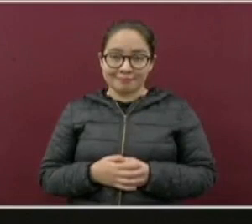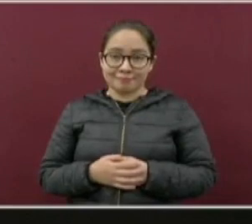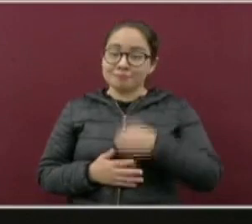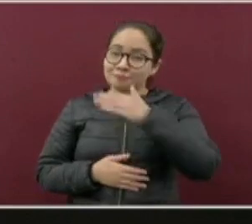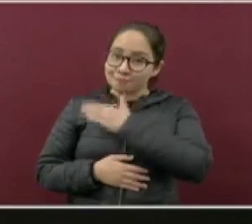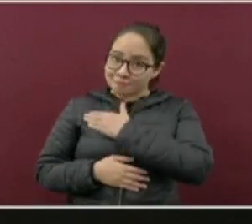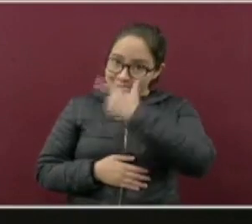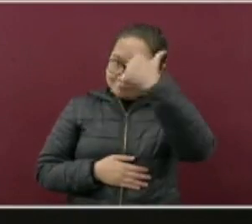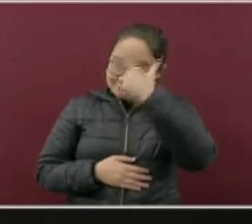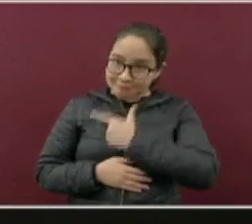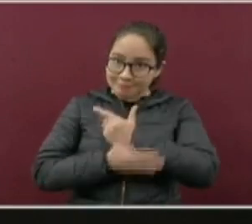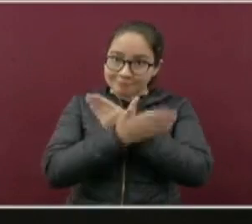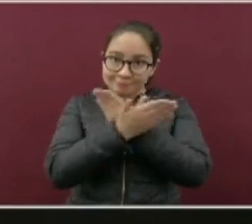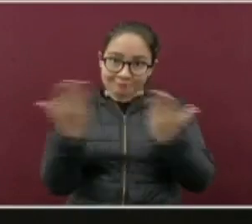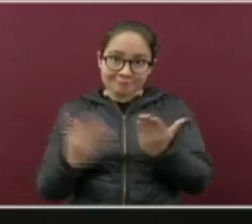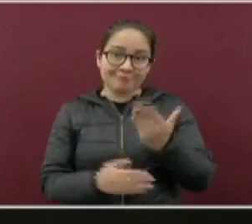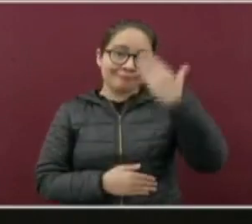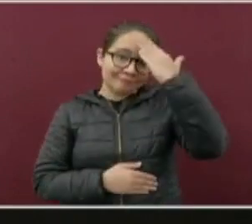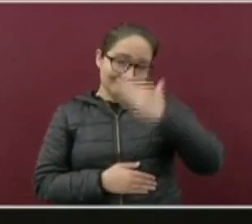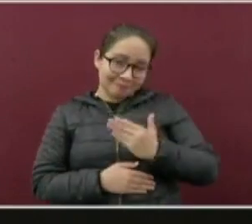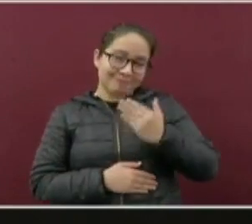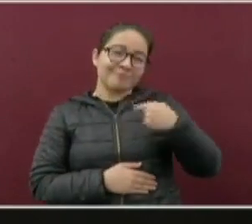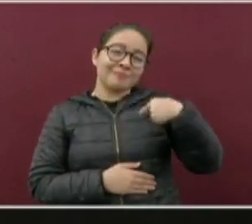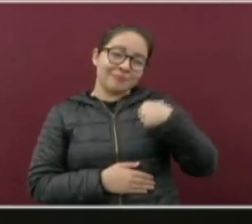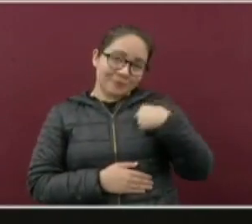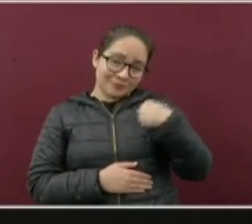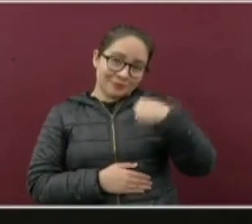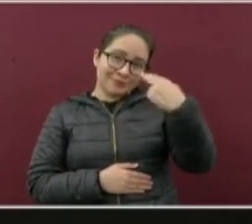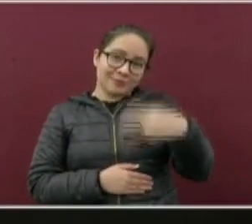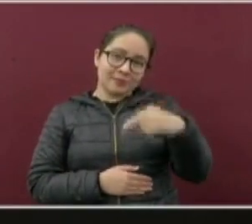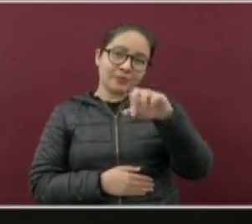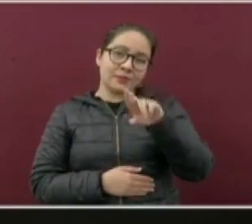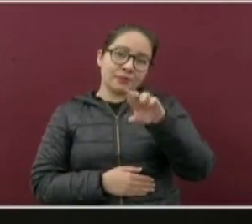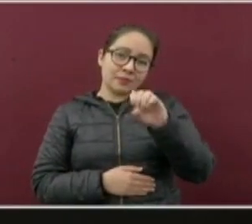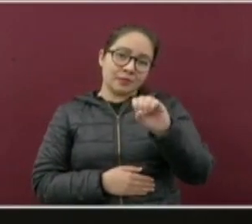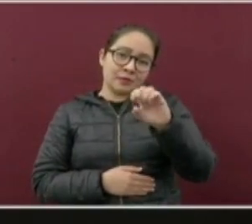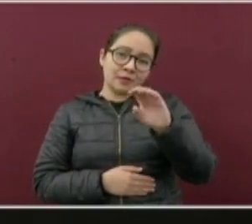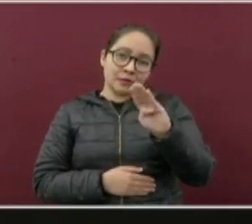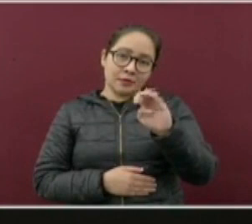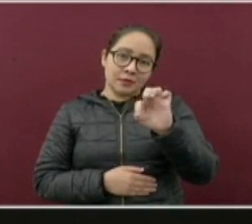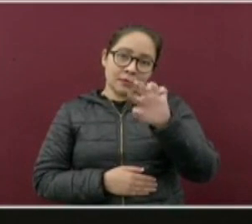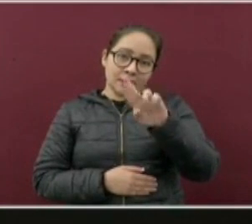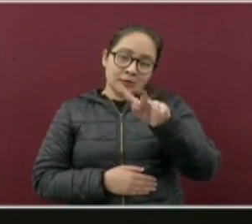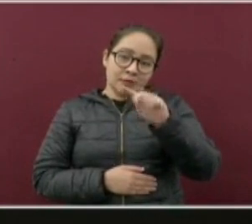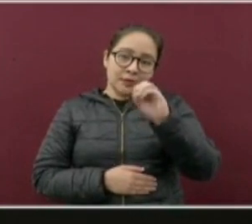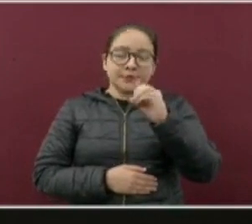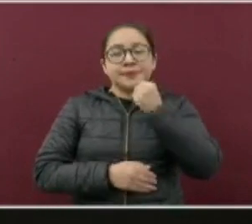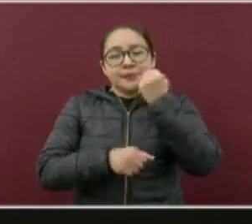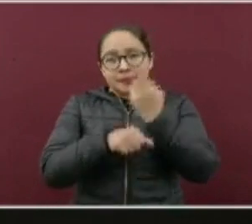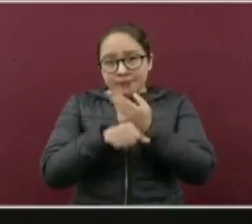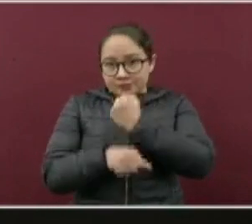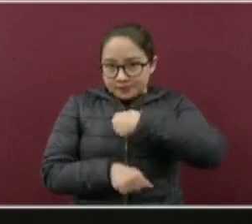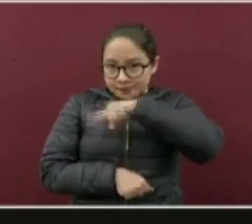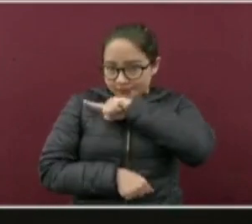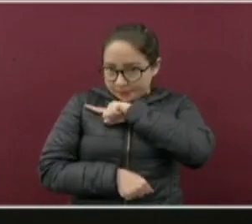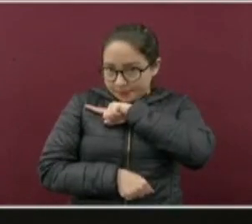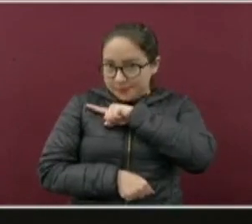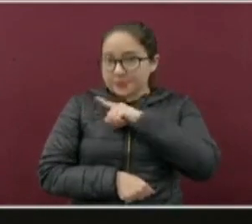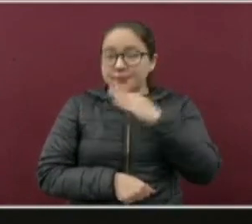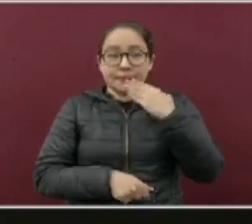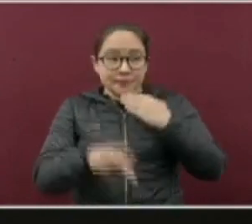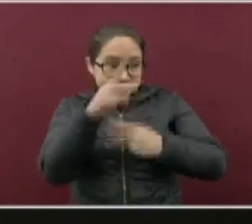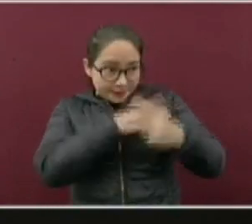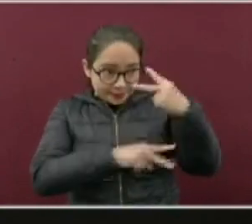Buenas noches. Como cada noche, un servidor, Roberto Ramos Alor, secretario de Salud, doy la bienvenida